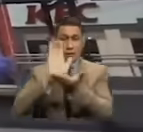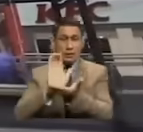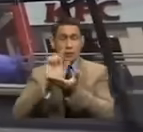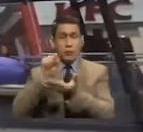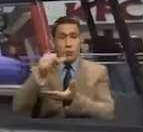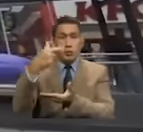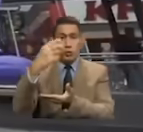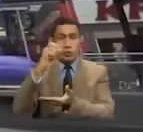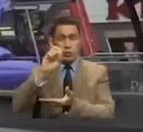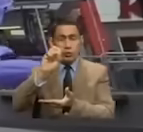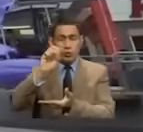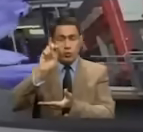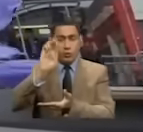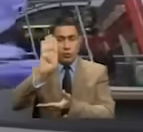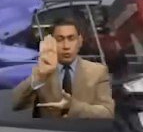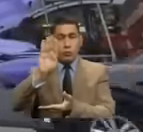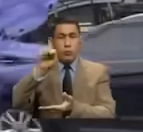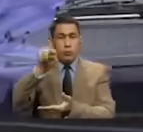tuvozcuenta@ies.gob.es.